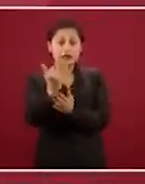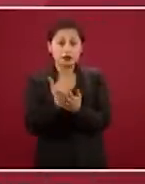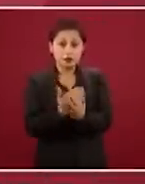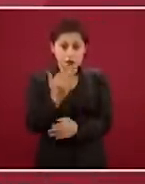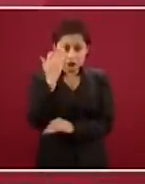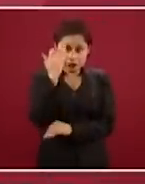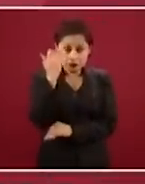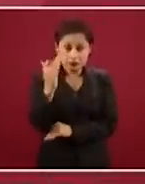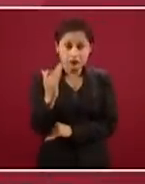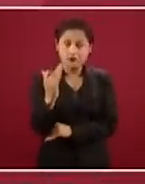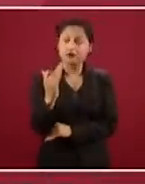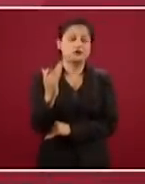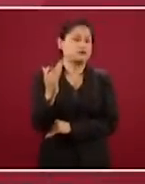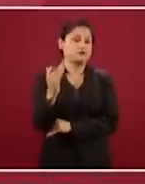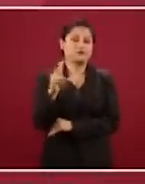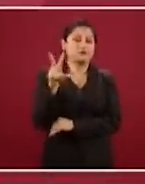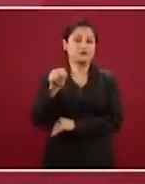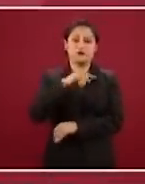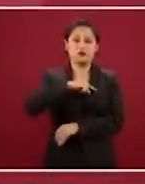delincuentes.